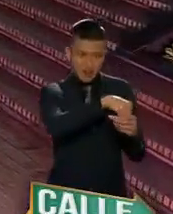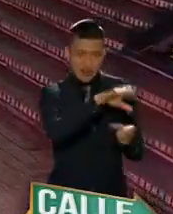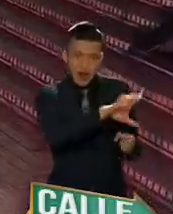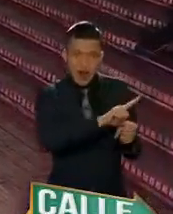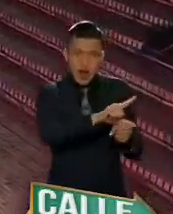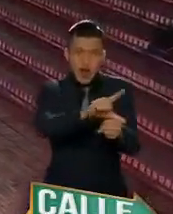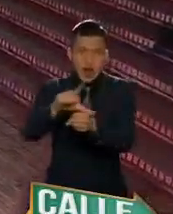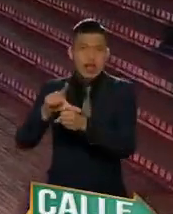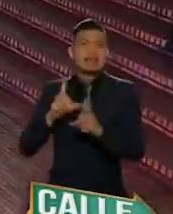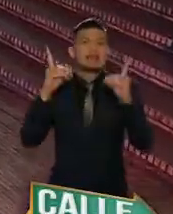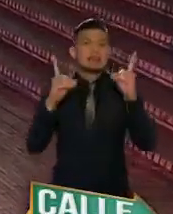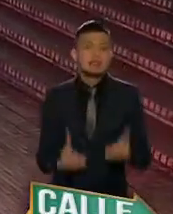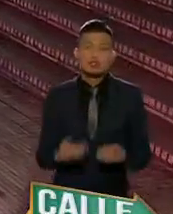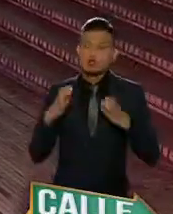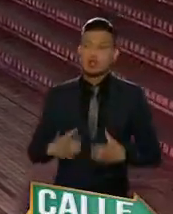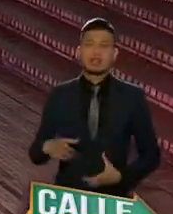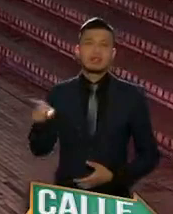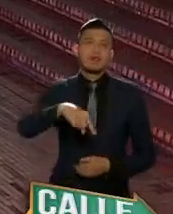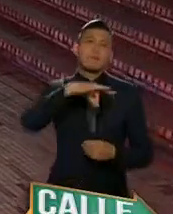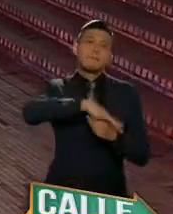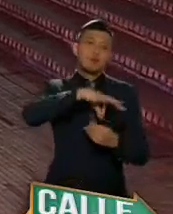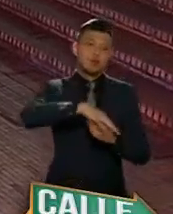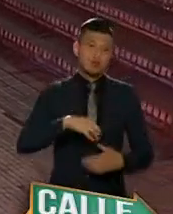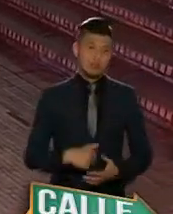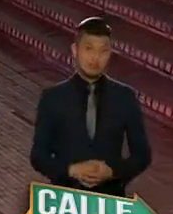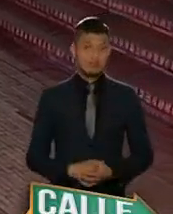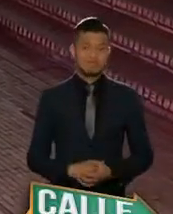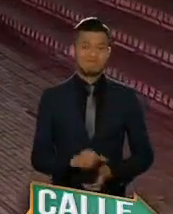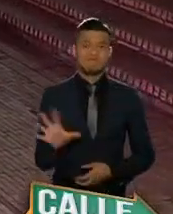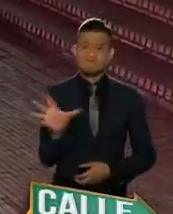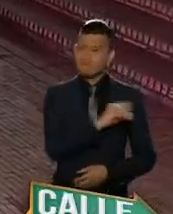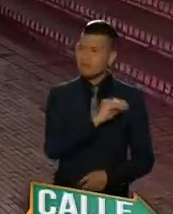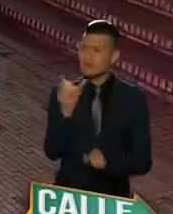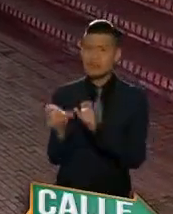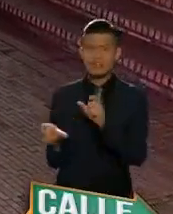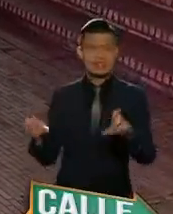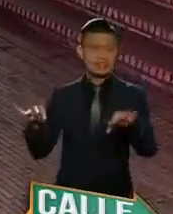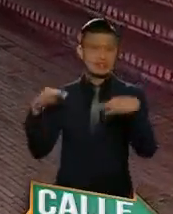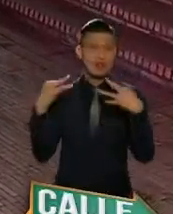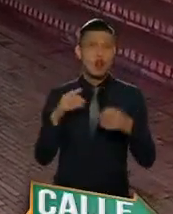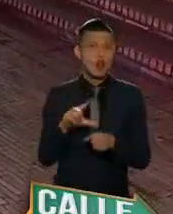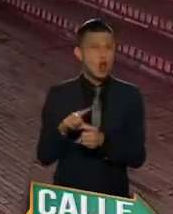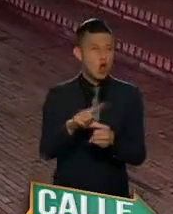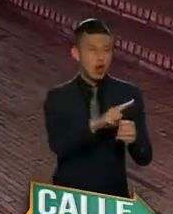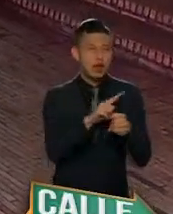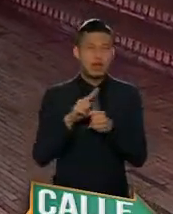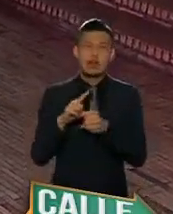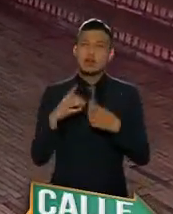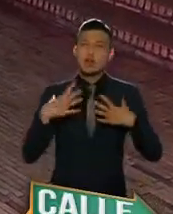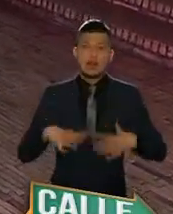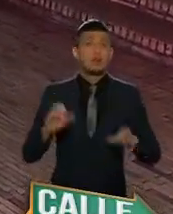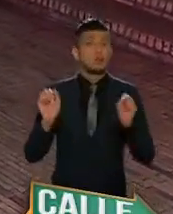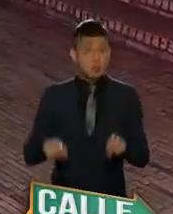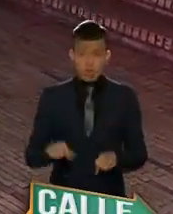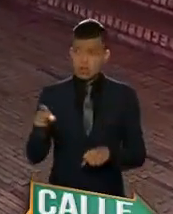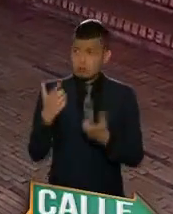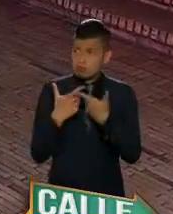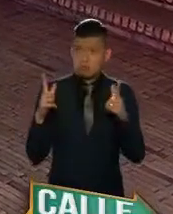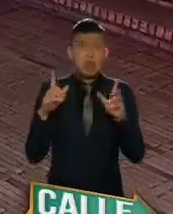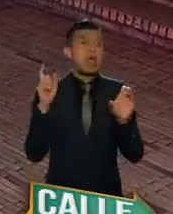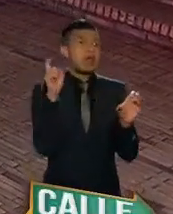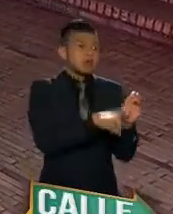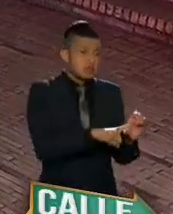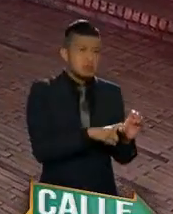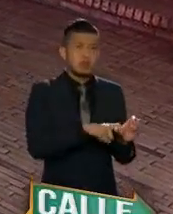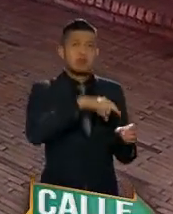Por voto. Todos los ciudadanos son iguales. Todo el que nos esté viendo de cualquier localidad pudo inscribirse, pudo participar, ¿sí?